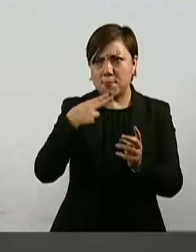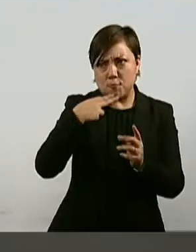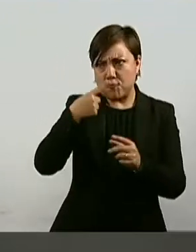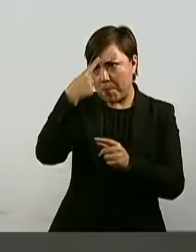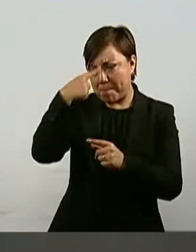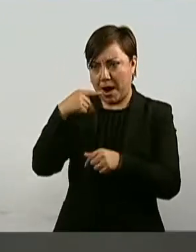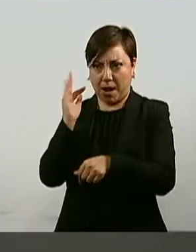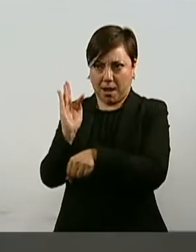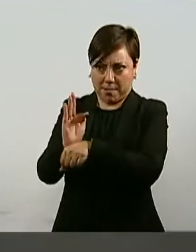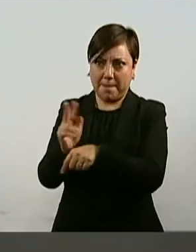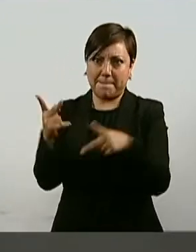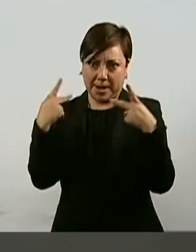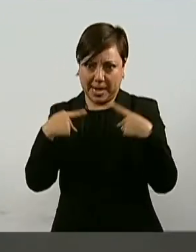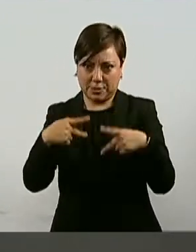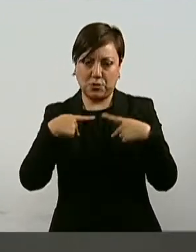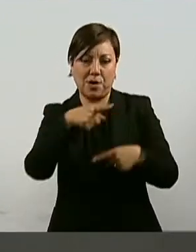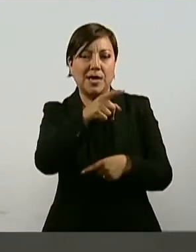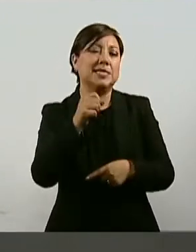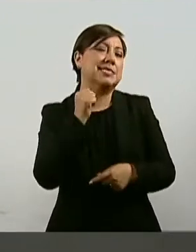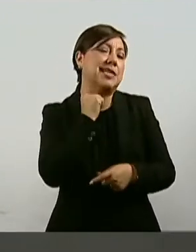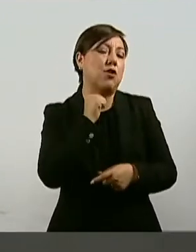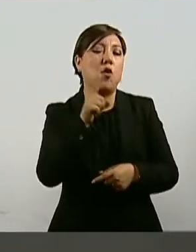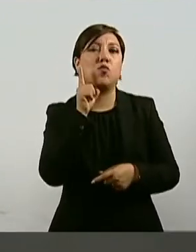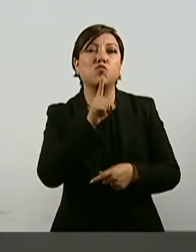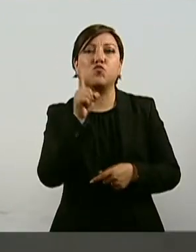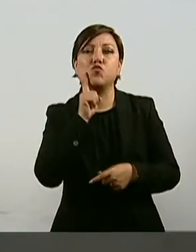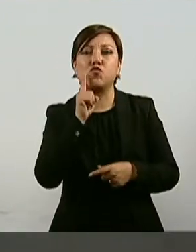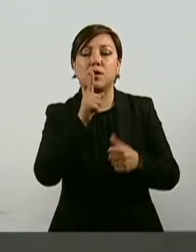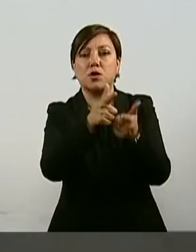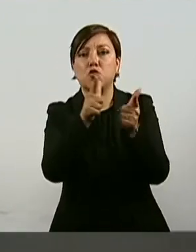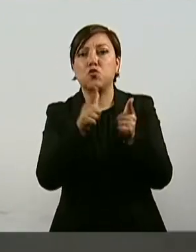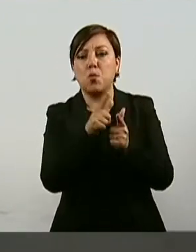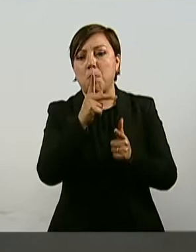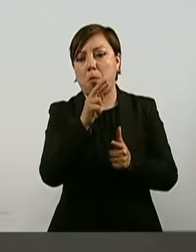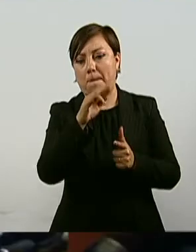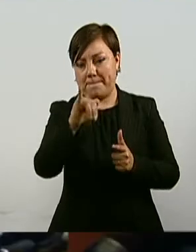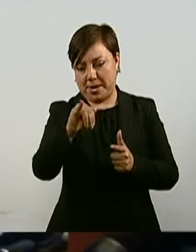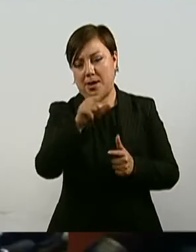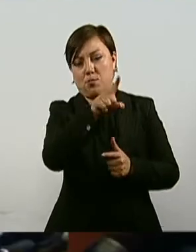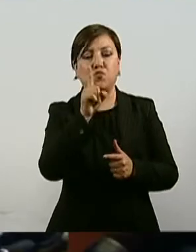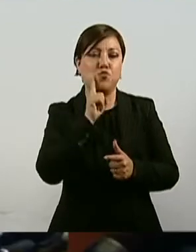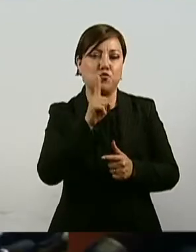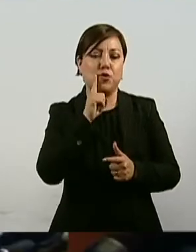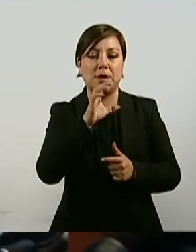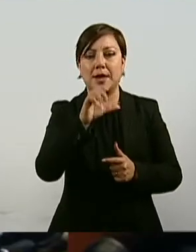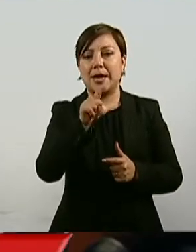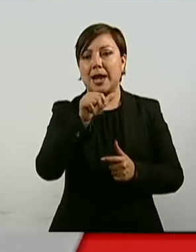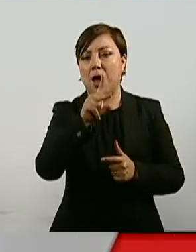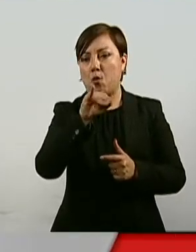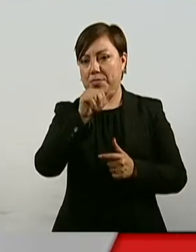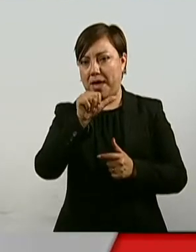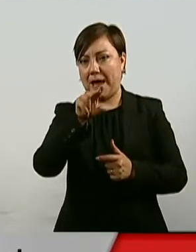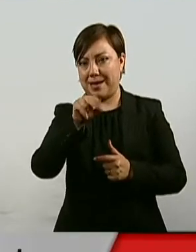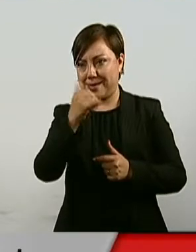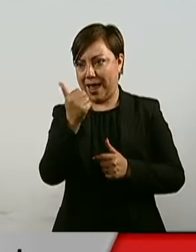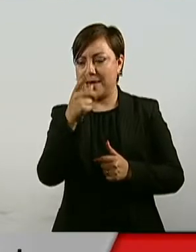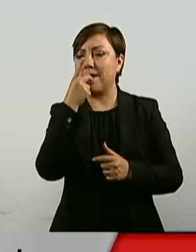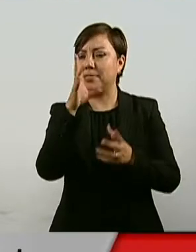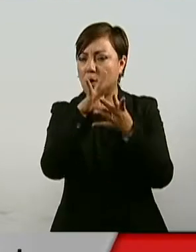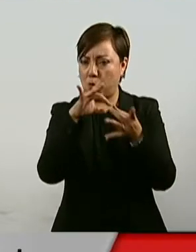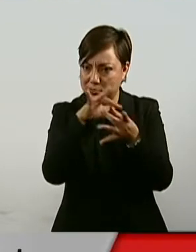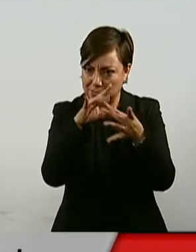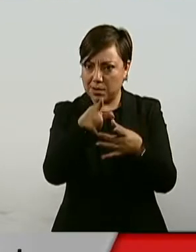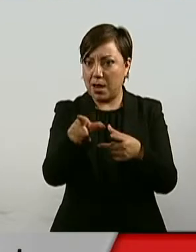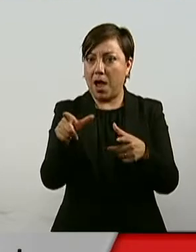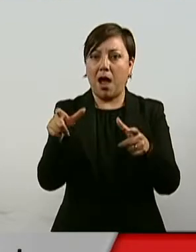Por su parte, la senadora del PRI, Claudia Edith Anaya Mota, refrendó la posición de su grupo parlamentario de no acompañar la aprobación